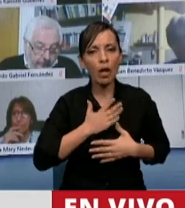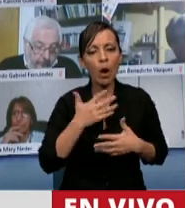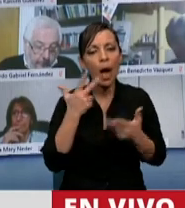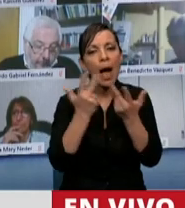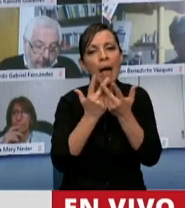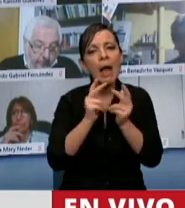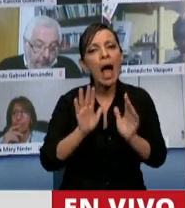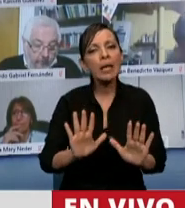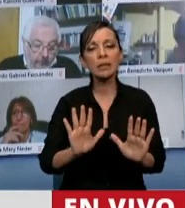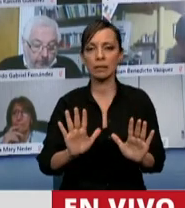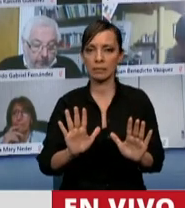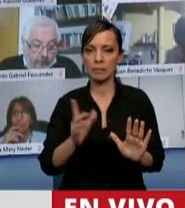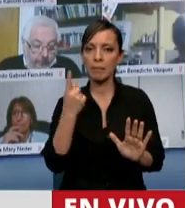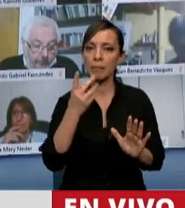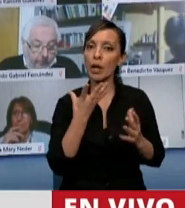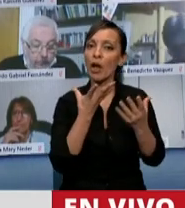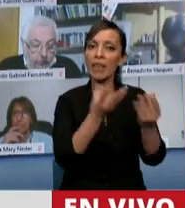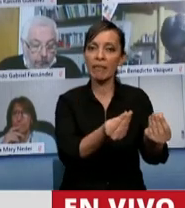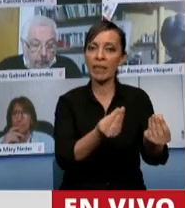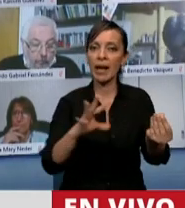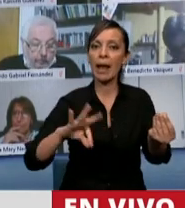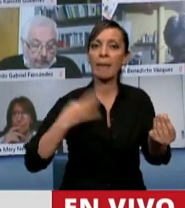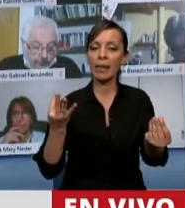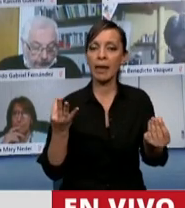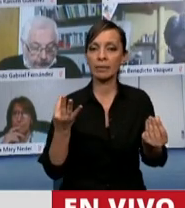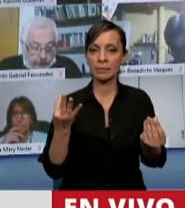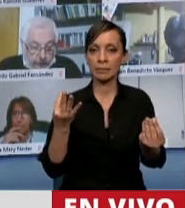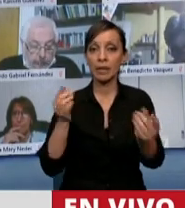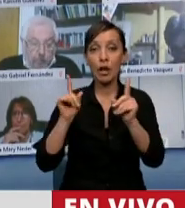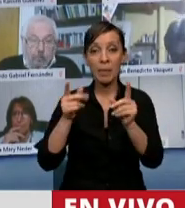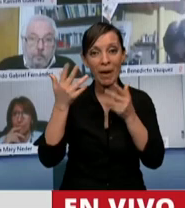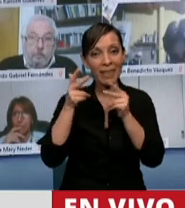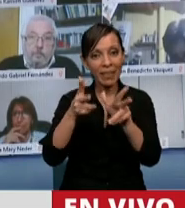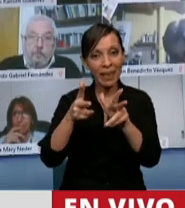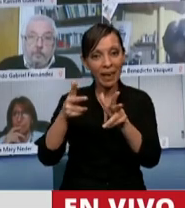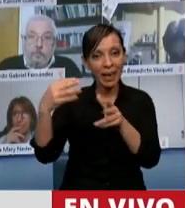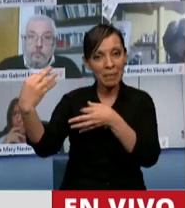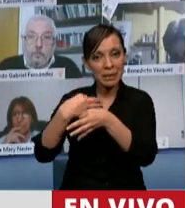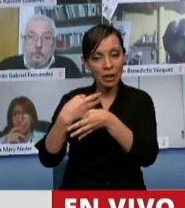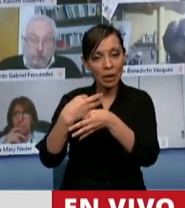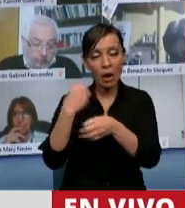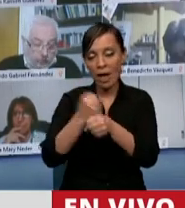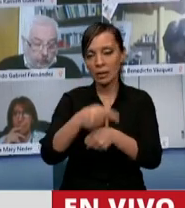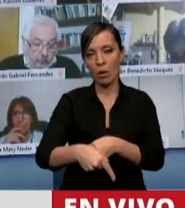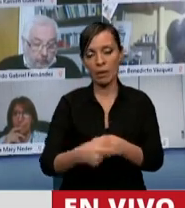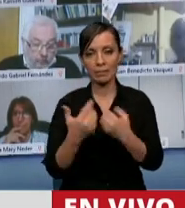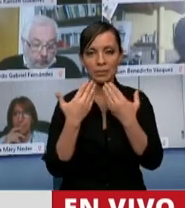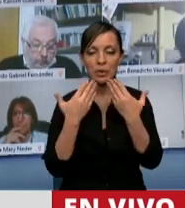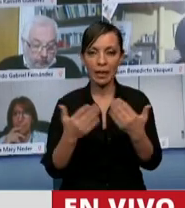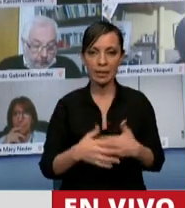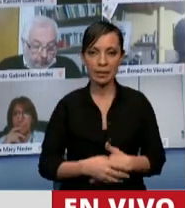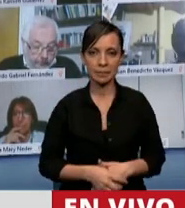y defender la vida que deja lo que me enseñaron desde emoción de nevares hasta hasta el día de hoy gracias nada más